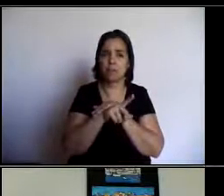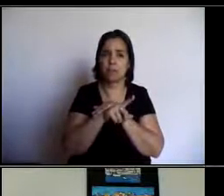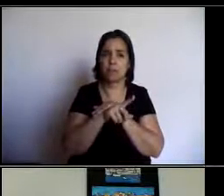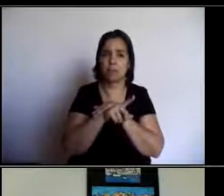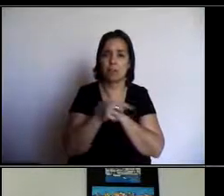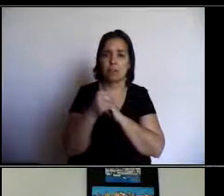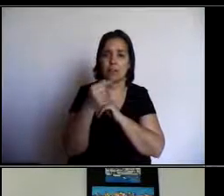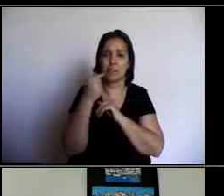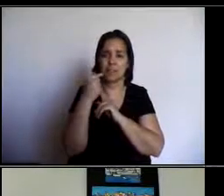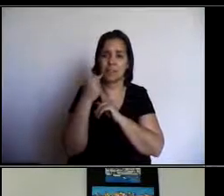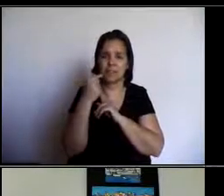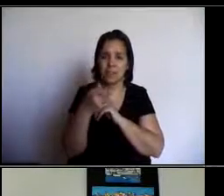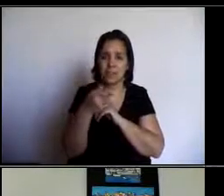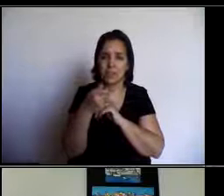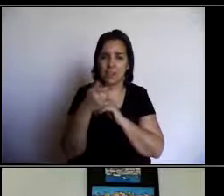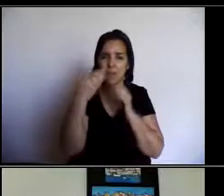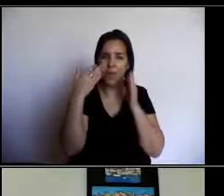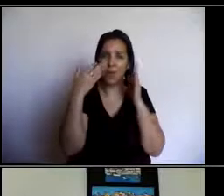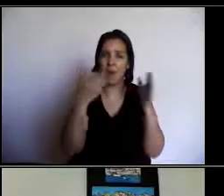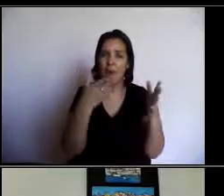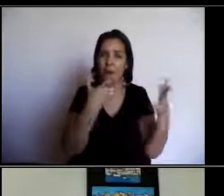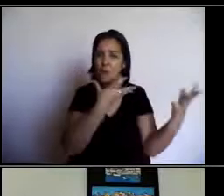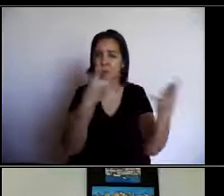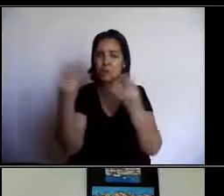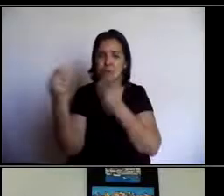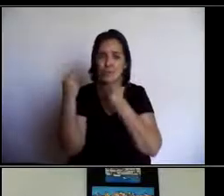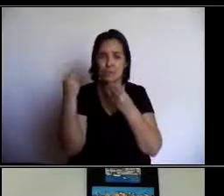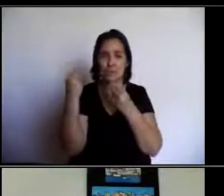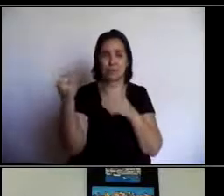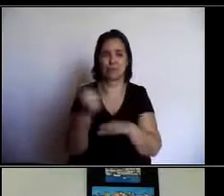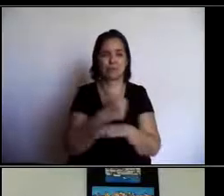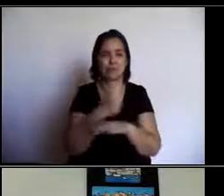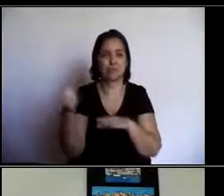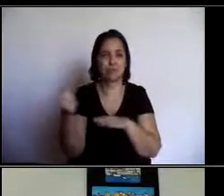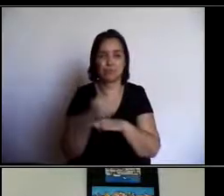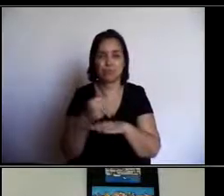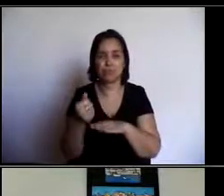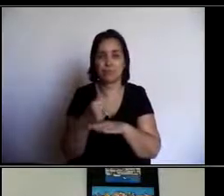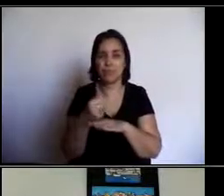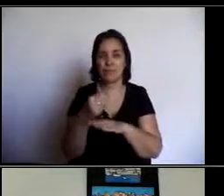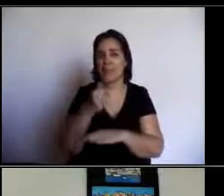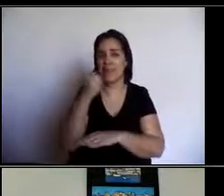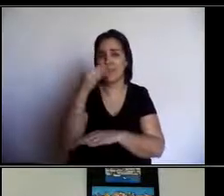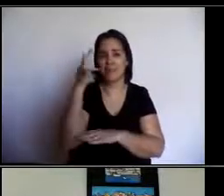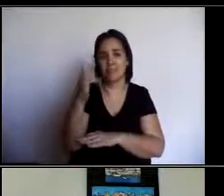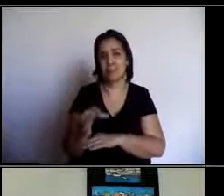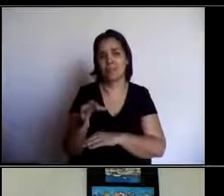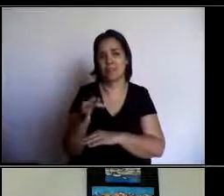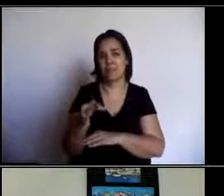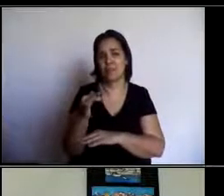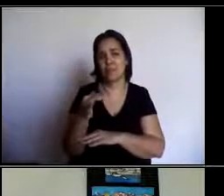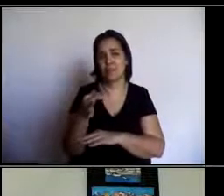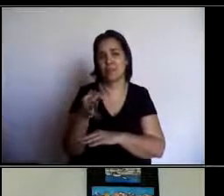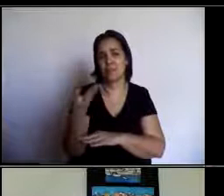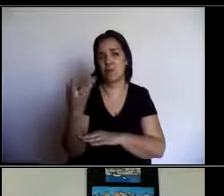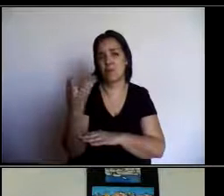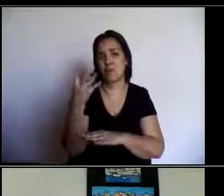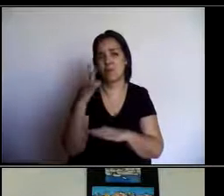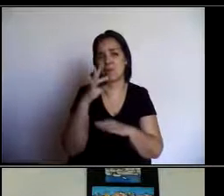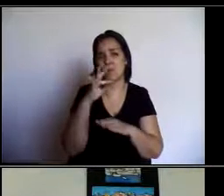absolutamente atomizadas, que concentran a millones de habitantes y que, además de mantener